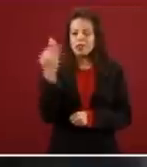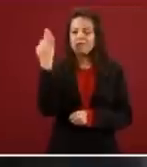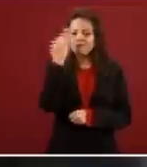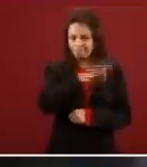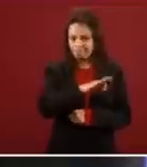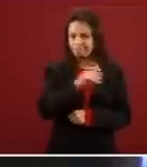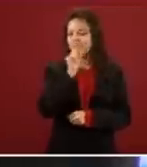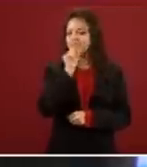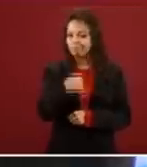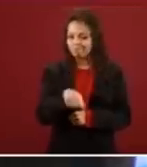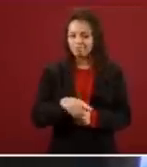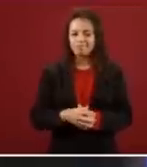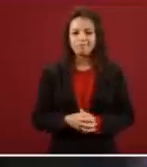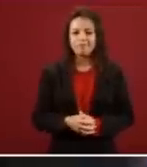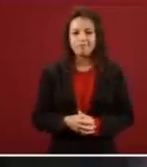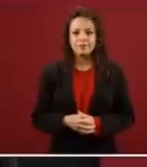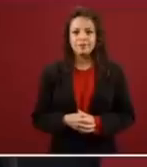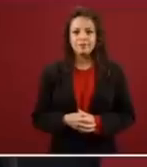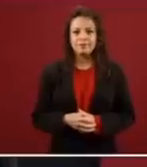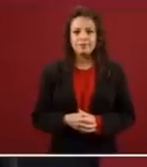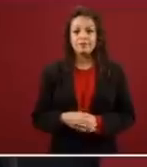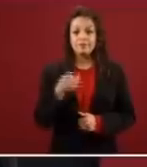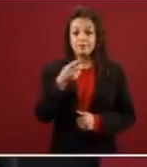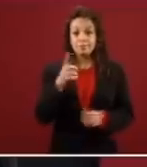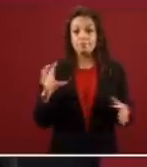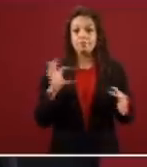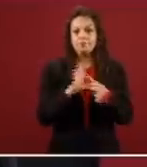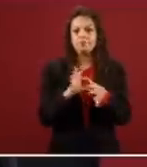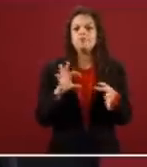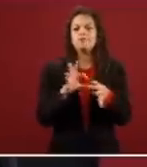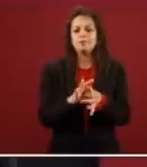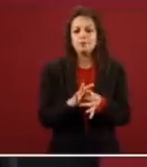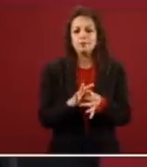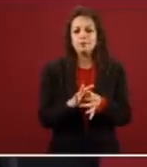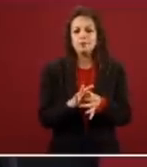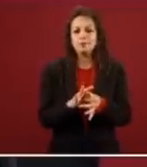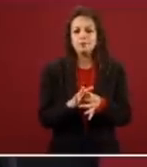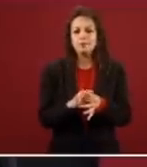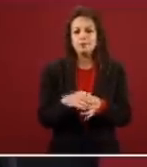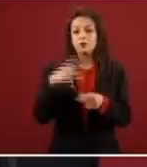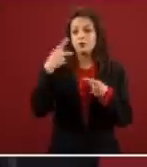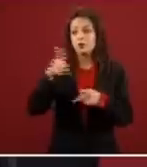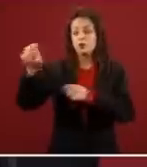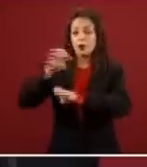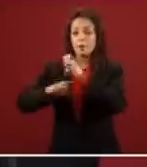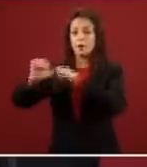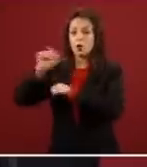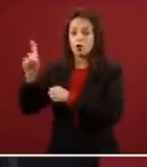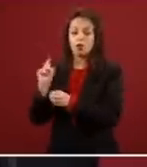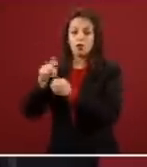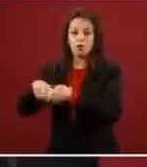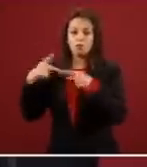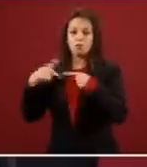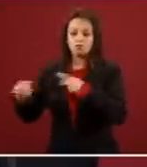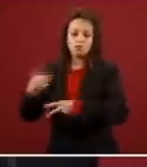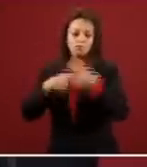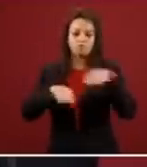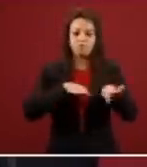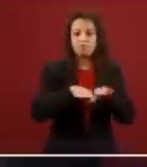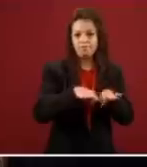fiscal en donde se vinculan los fenómenos del outsourcing ilegal y evidentemente